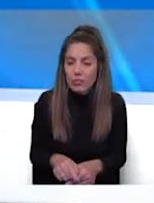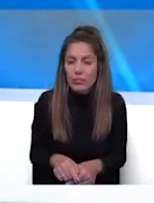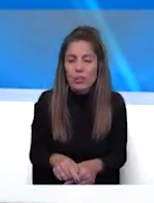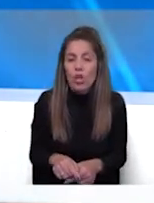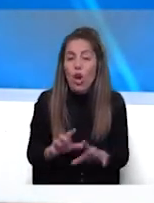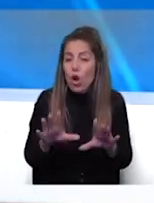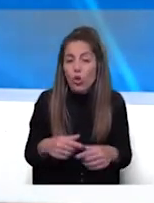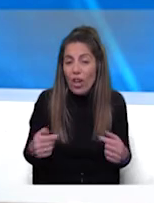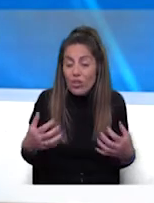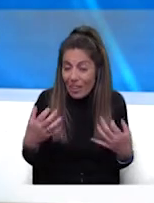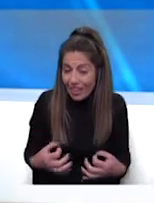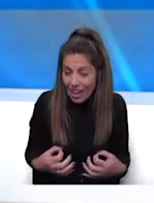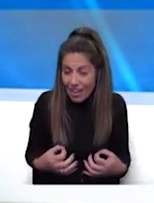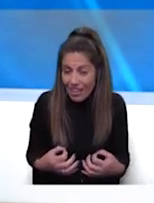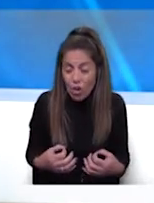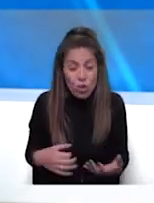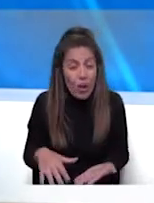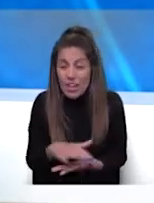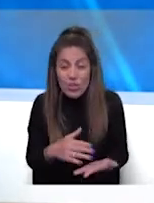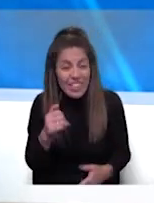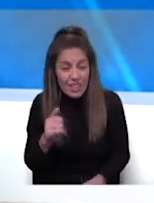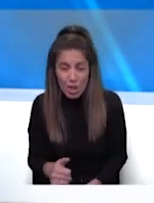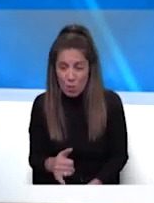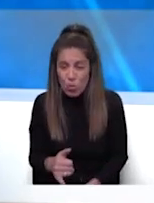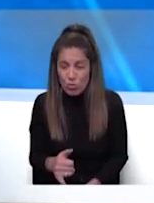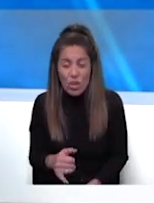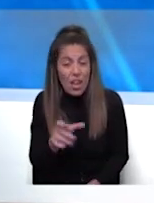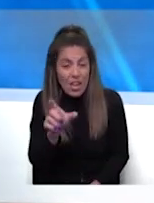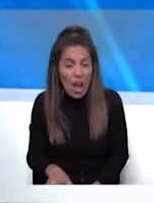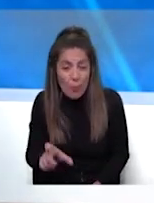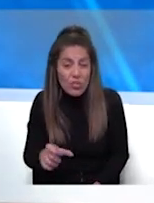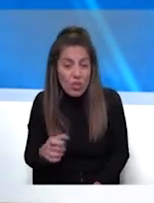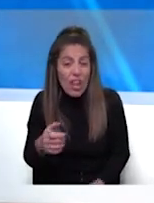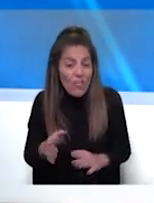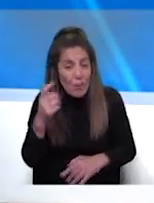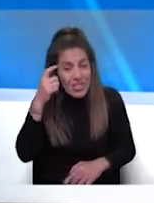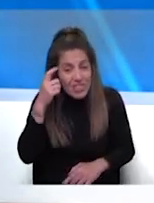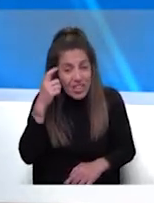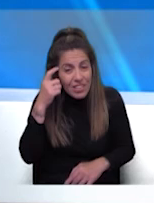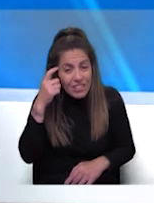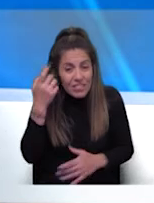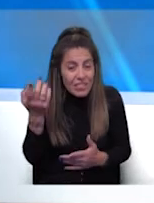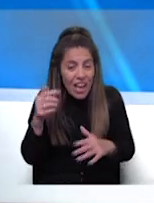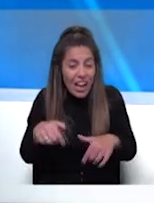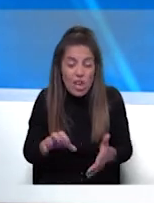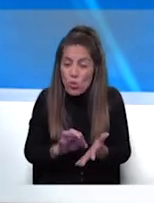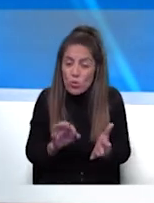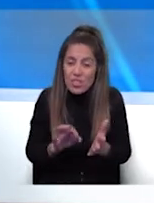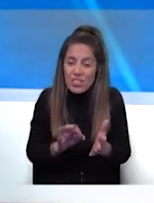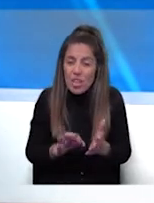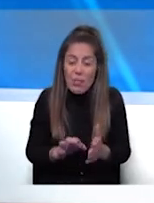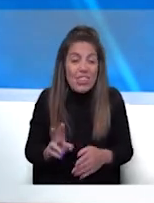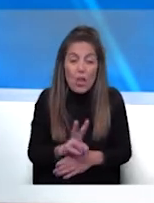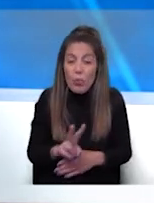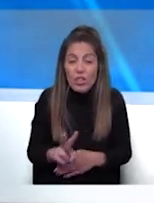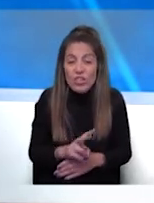con todas las cosas reales que han pasado, con todos los casos que tenemos, es decir, la gente va a pensar que acá hay un sistema de protección